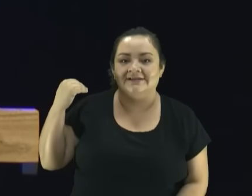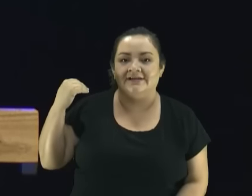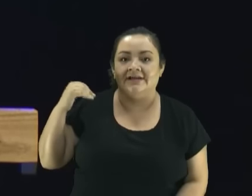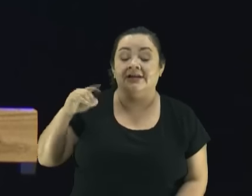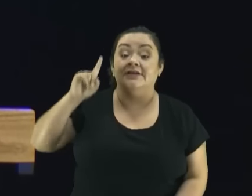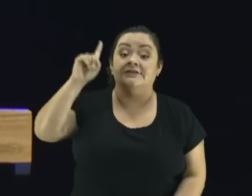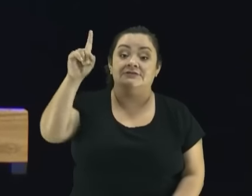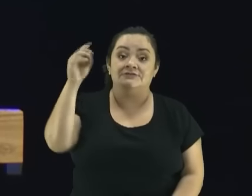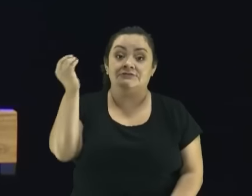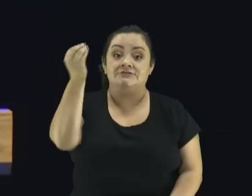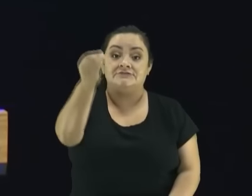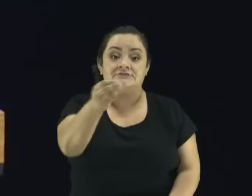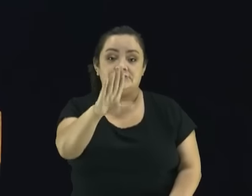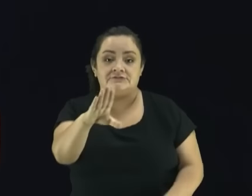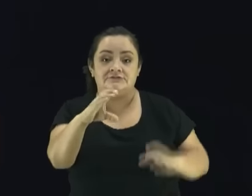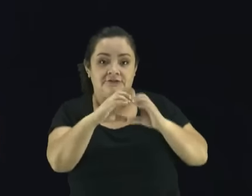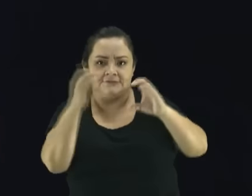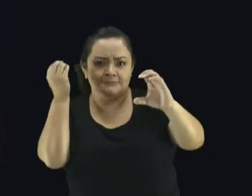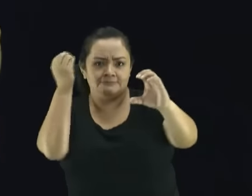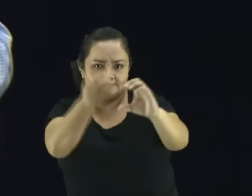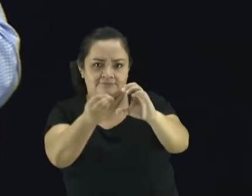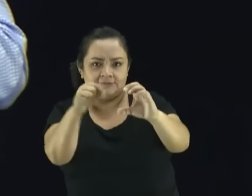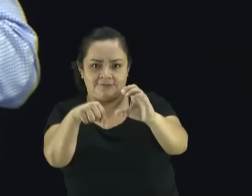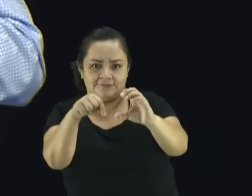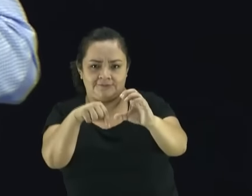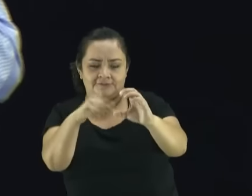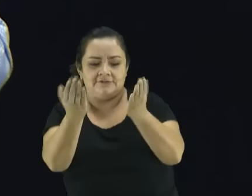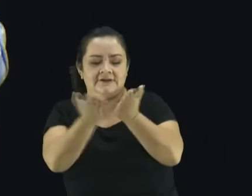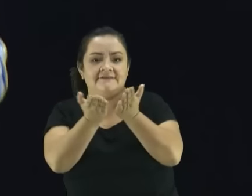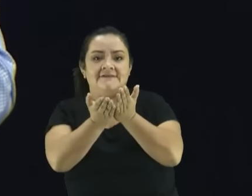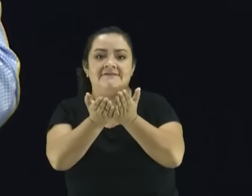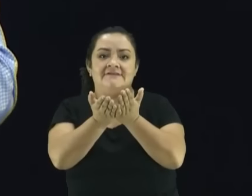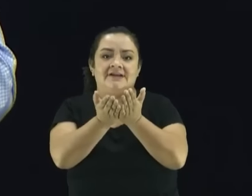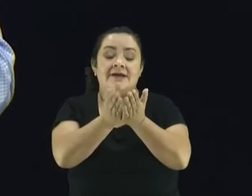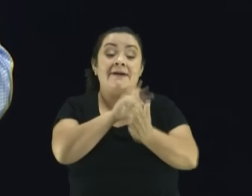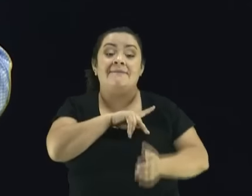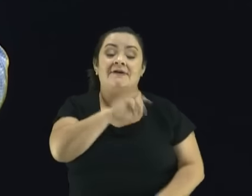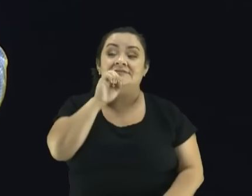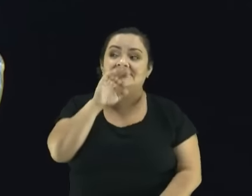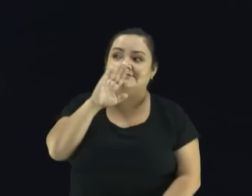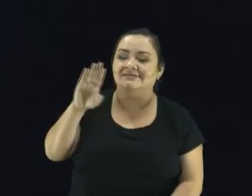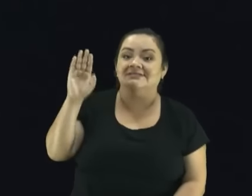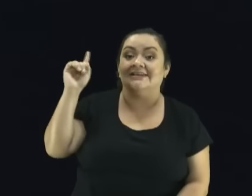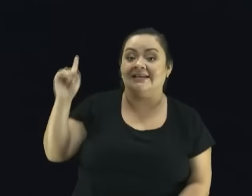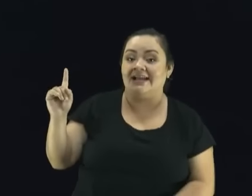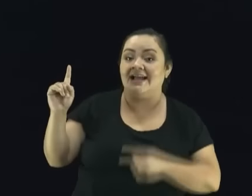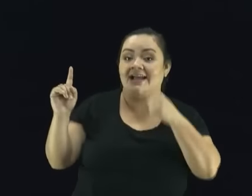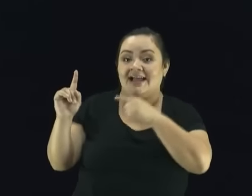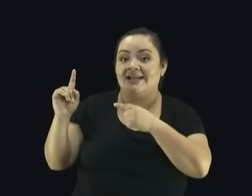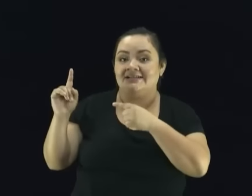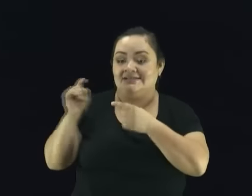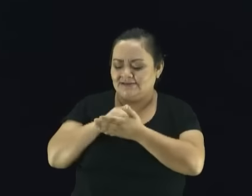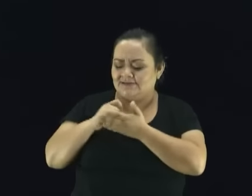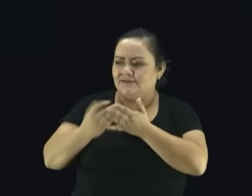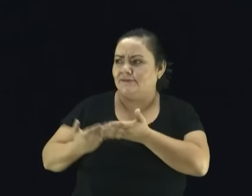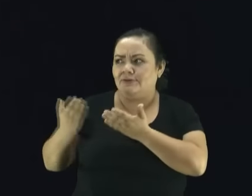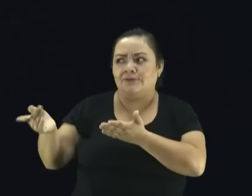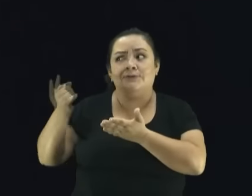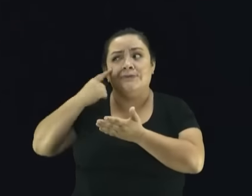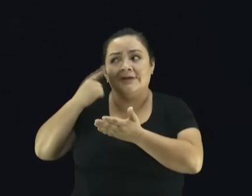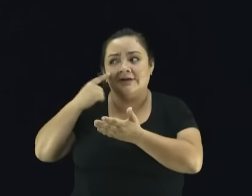a poner en su corazón hoy a través de su palabra y le está diciendo Pablo a Timoteo desde la cárcel en Roma le deja la cartita tened cuidado las